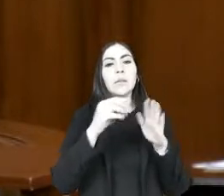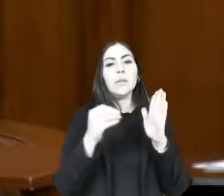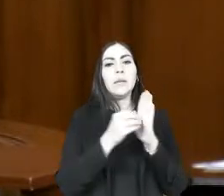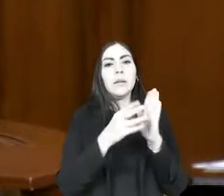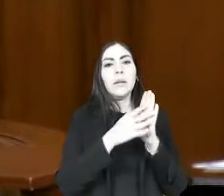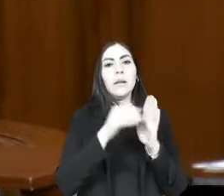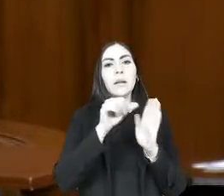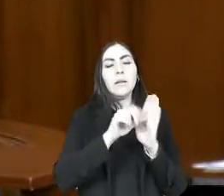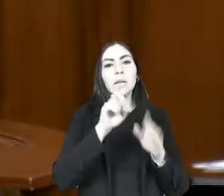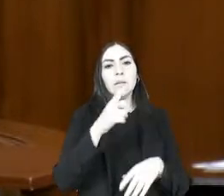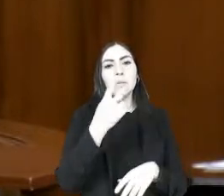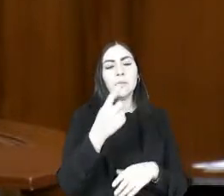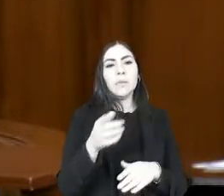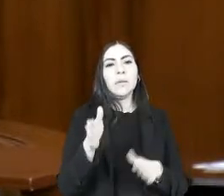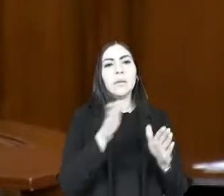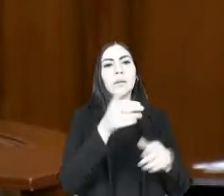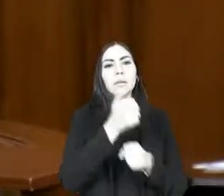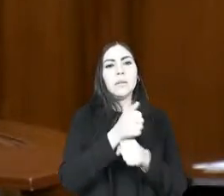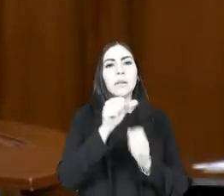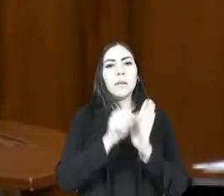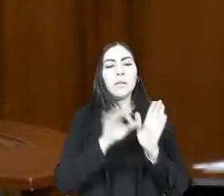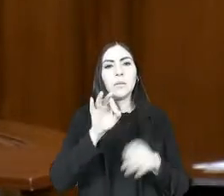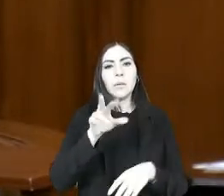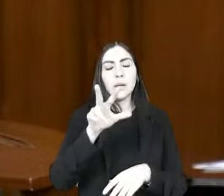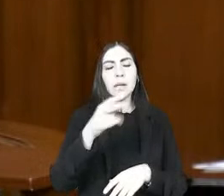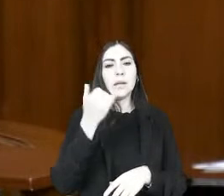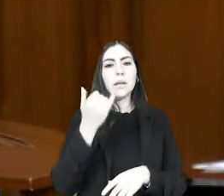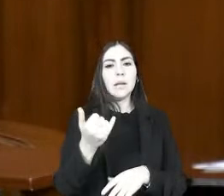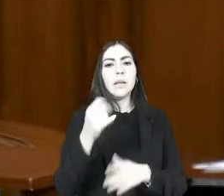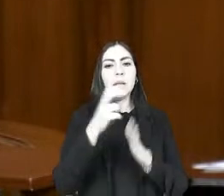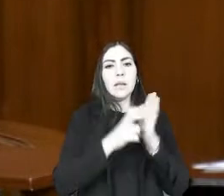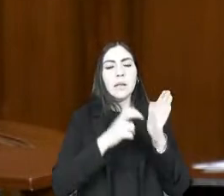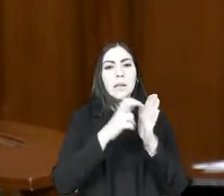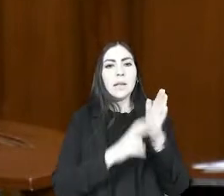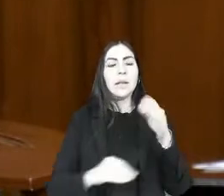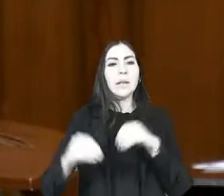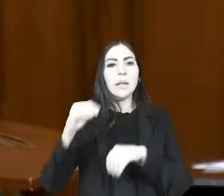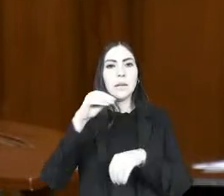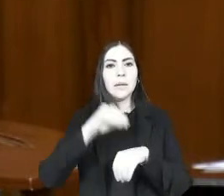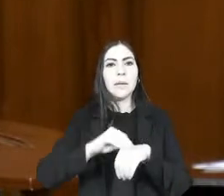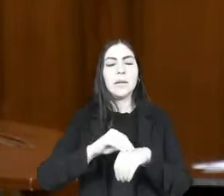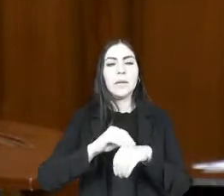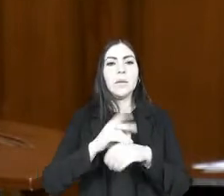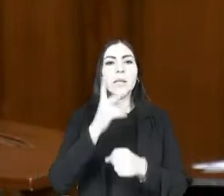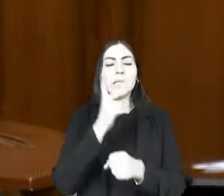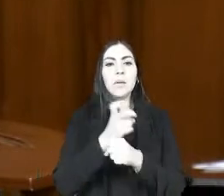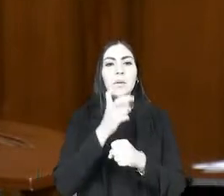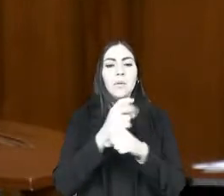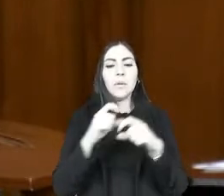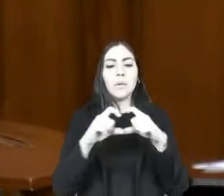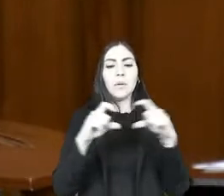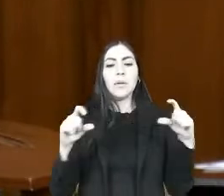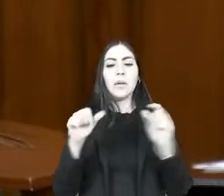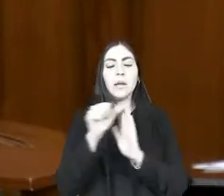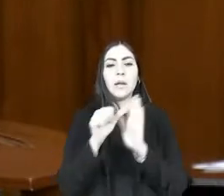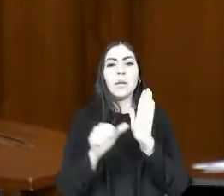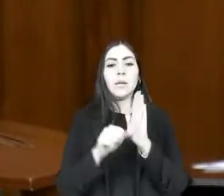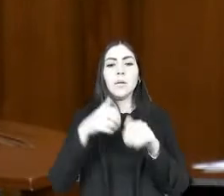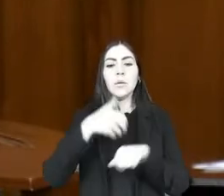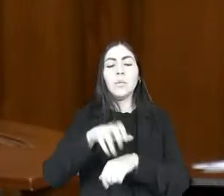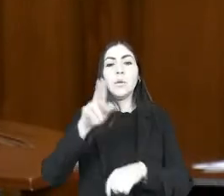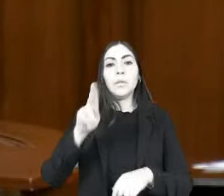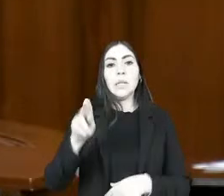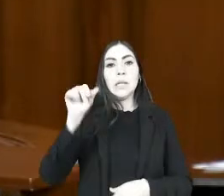31, 6 del artículo 48 y se reforma y adiciona un segundo párrafo del artículo